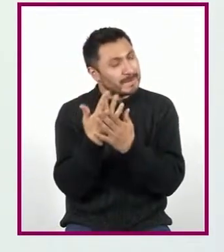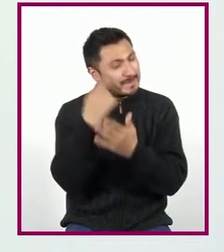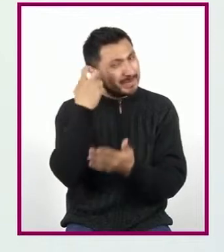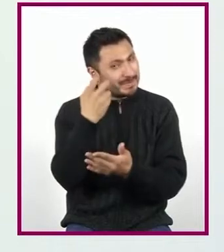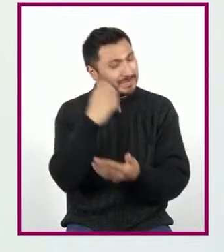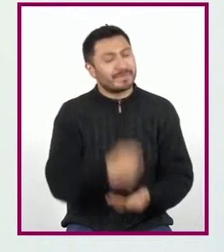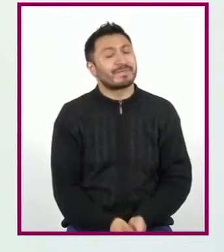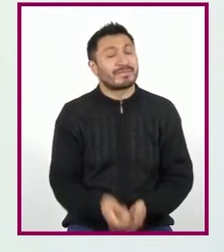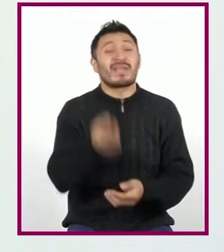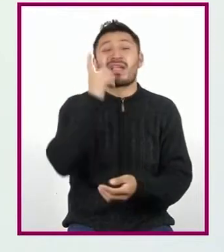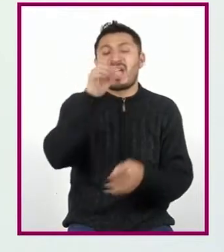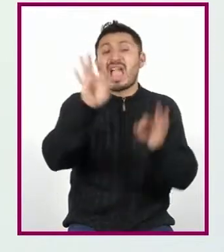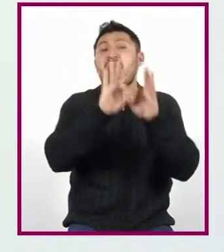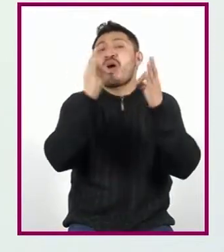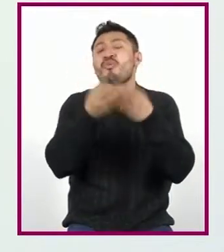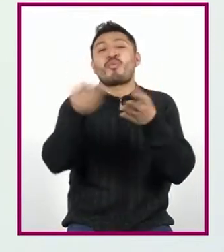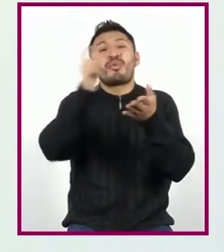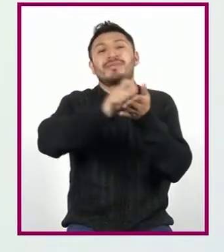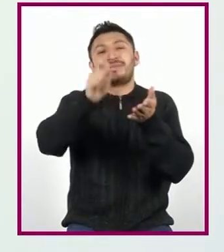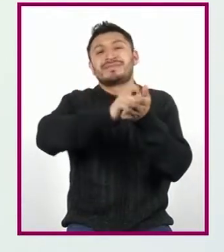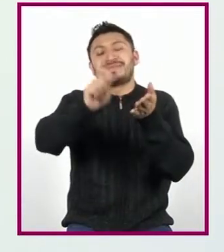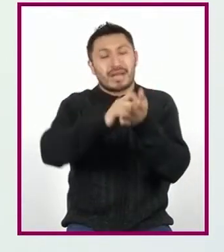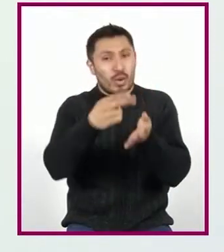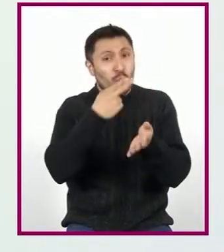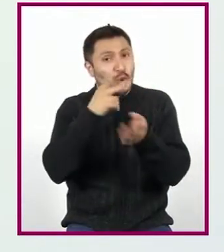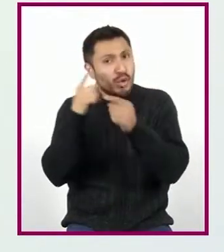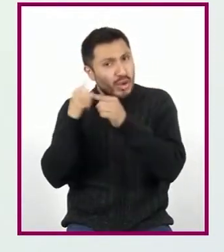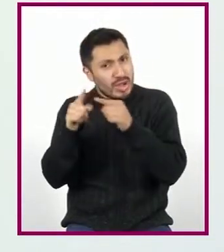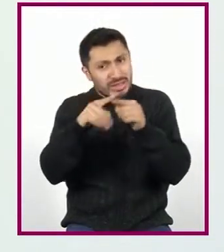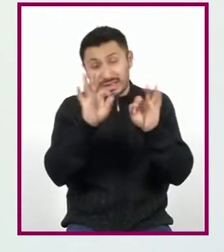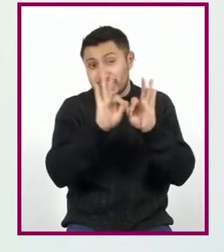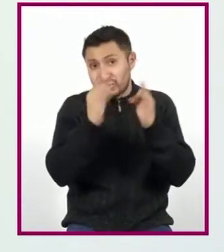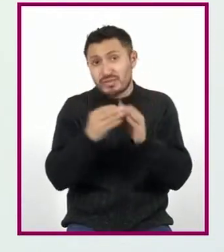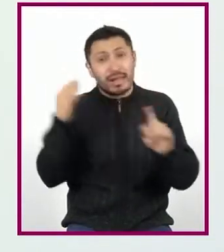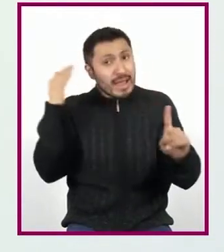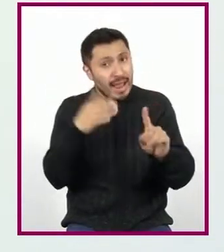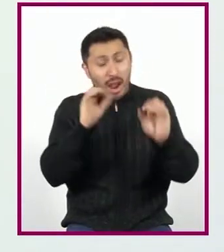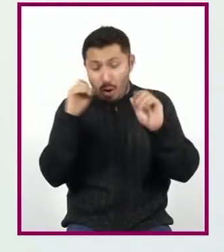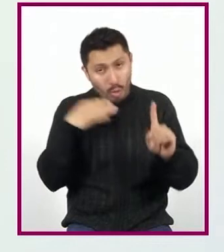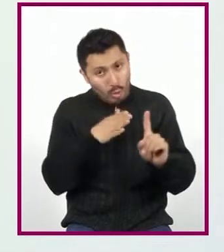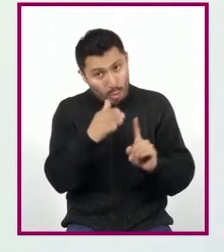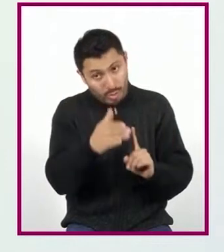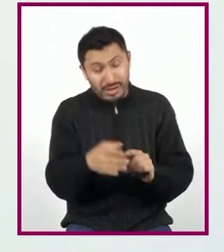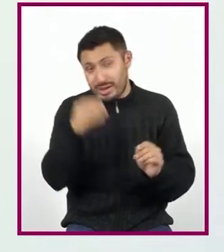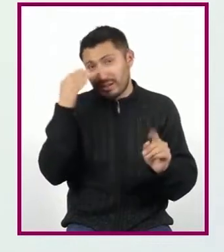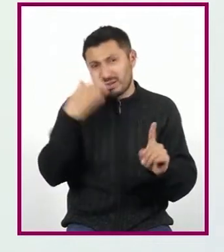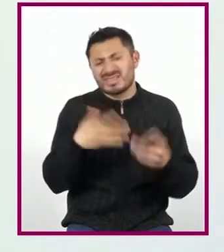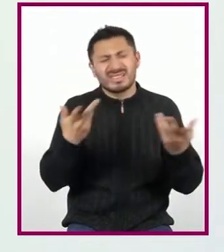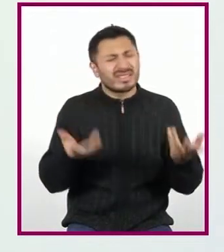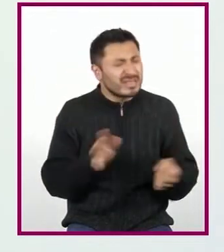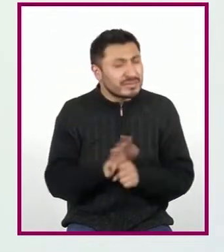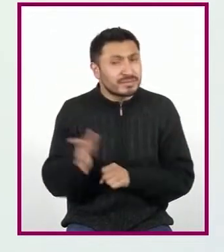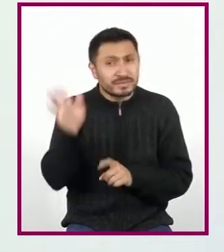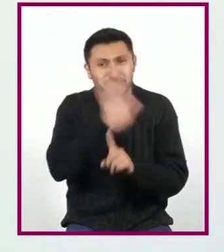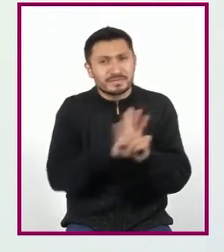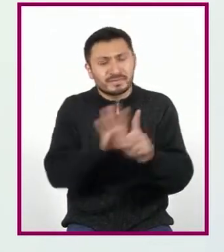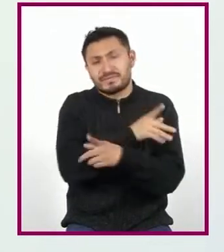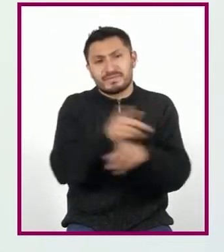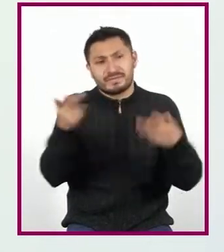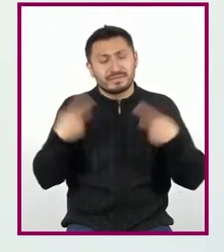agregado cultural de esa nación. Cuando es escrito por otra persona, el prólogo suele presentar